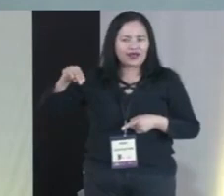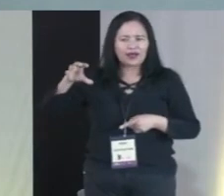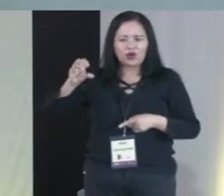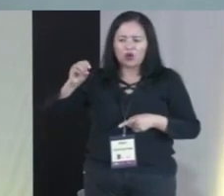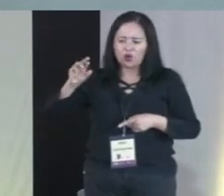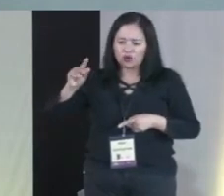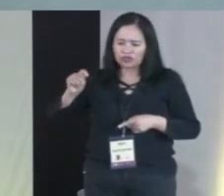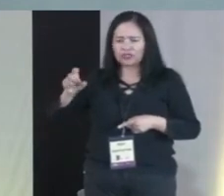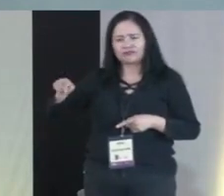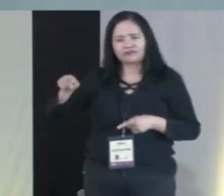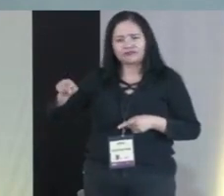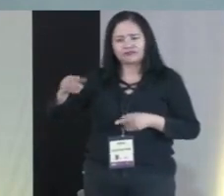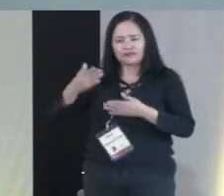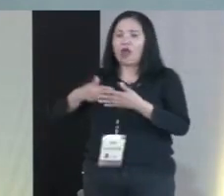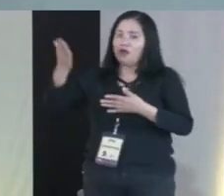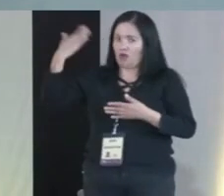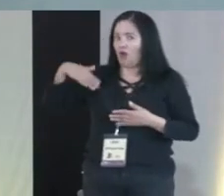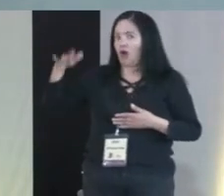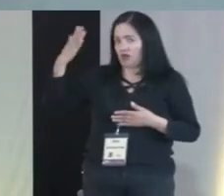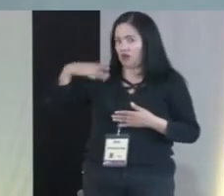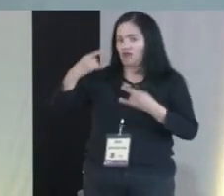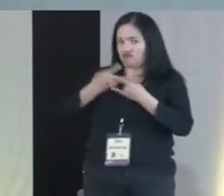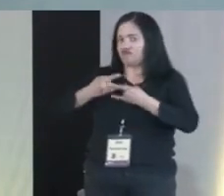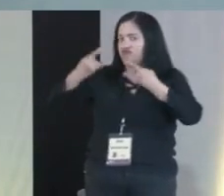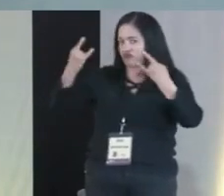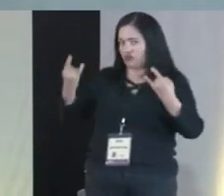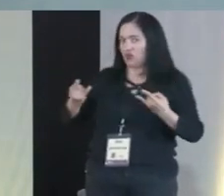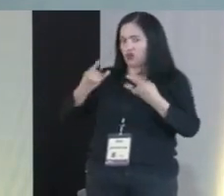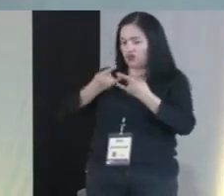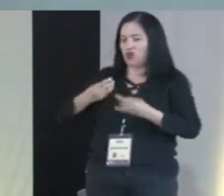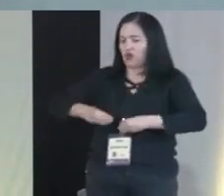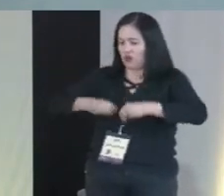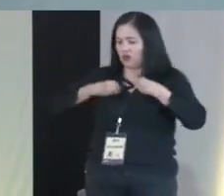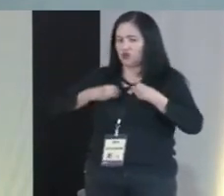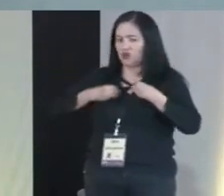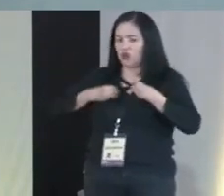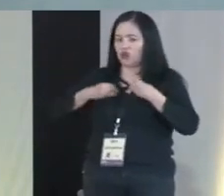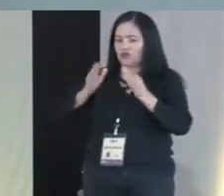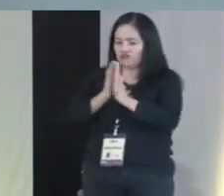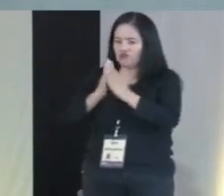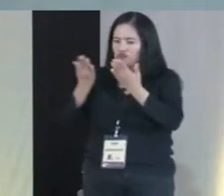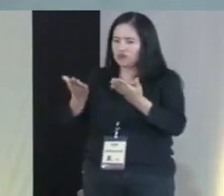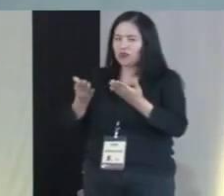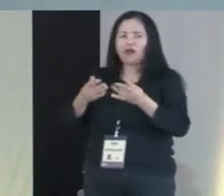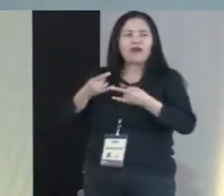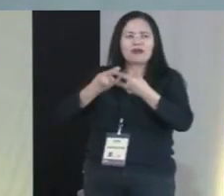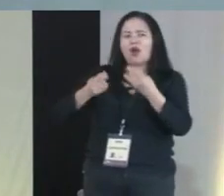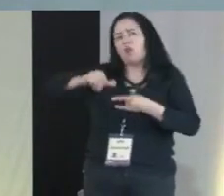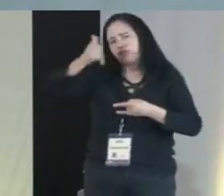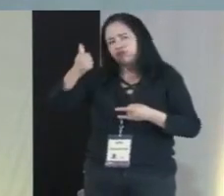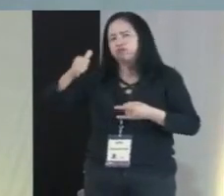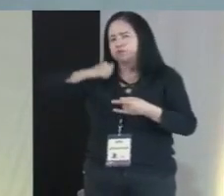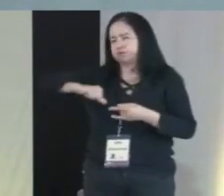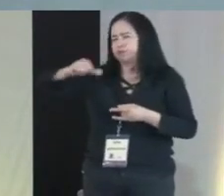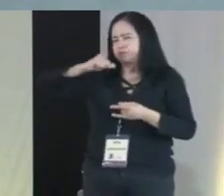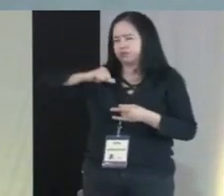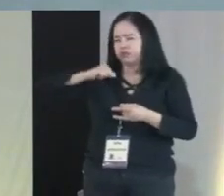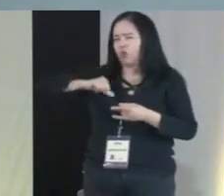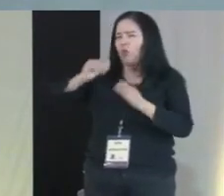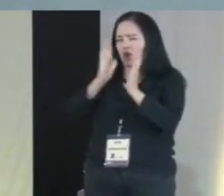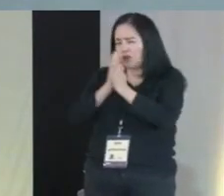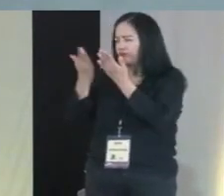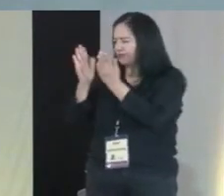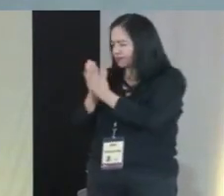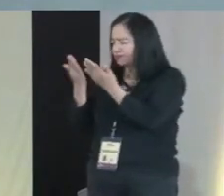leí desde luego la biografía de José Luis Martínez, que es una belleza, releí a los cronistas, releí las cartas de